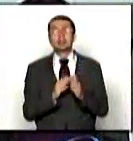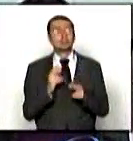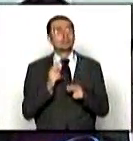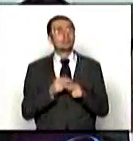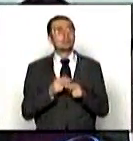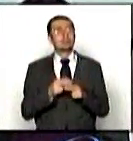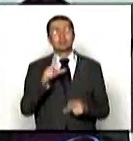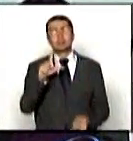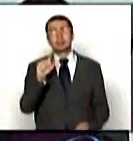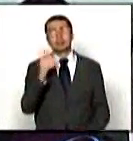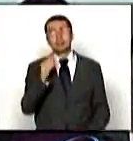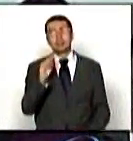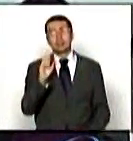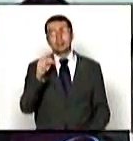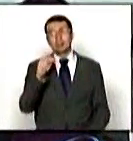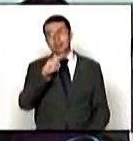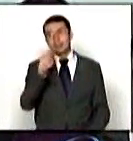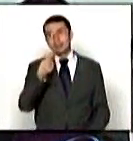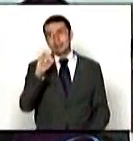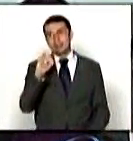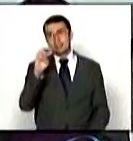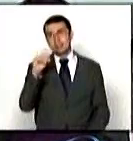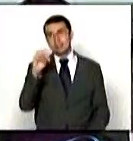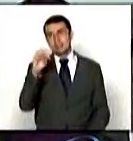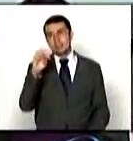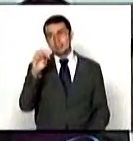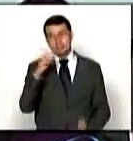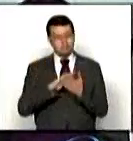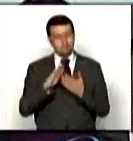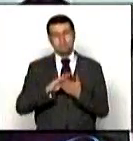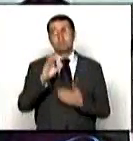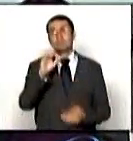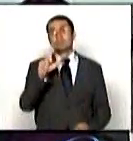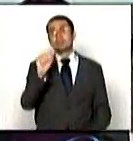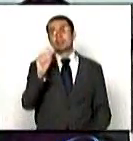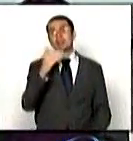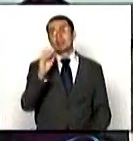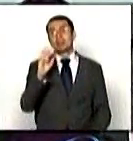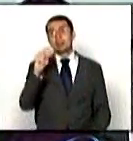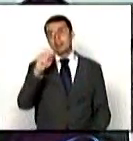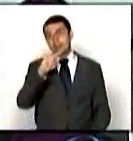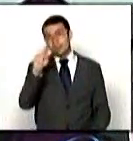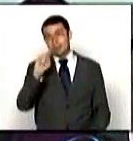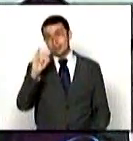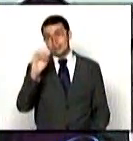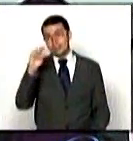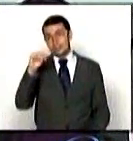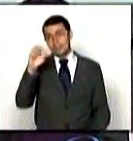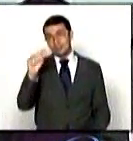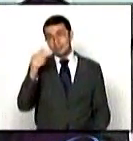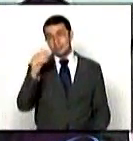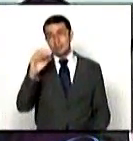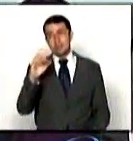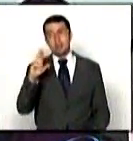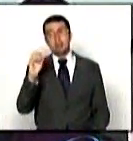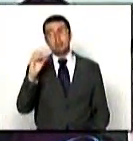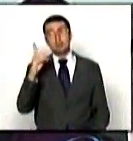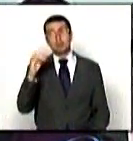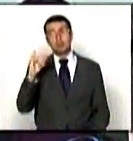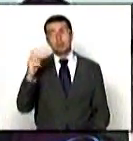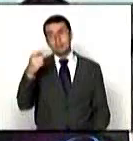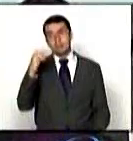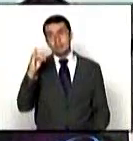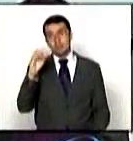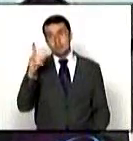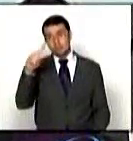Enzima Prodigiosa. La Enzima Prodigiosa, lo escribió el doctor Hiro Mizinya, y es un libro que es un bestseller y que ustedes pueden leer, es